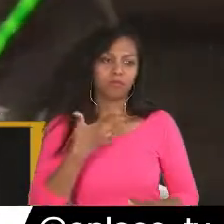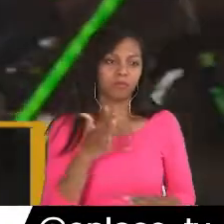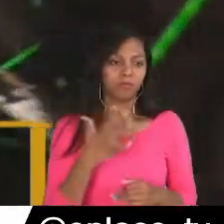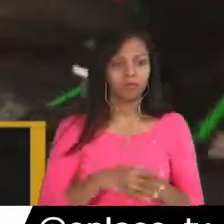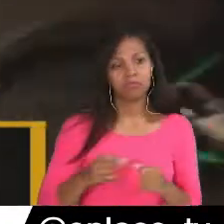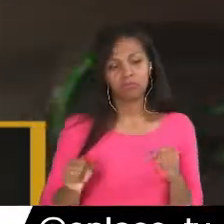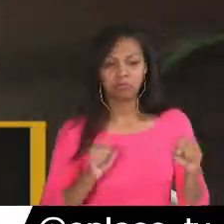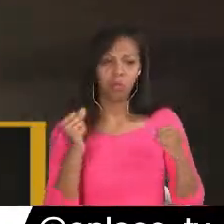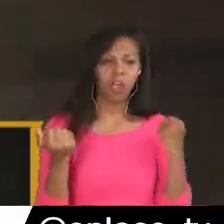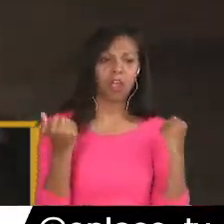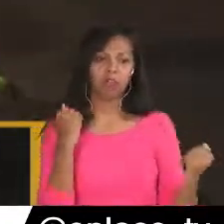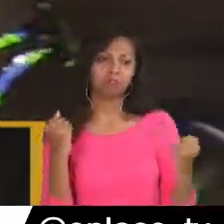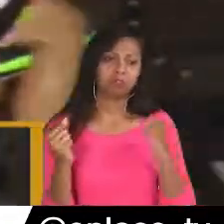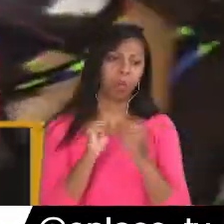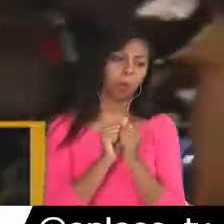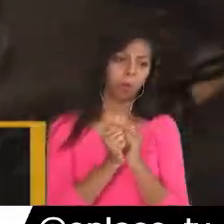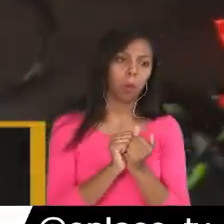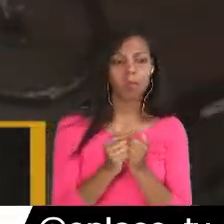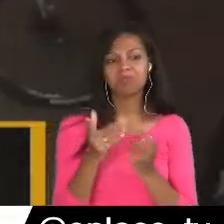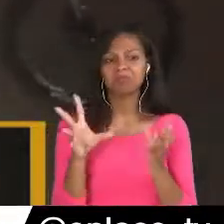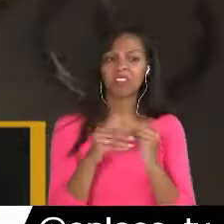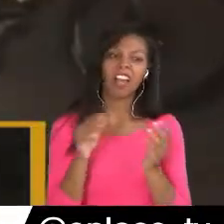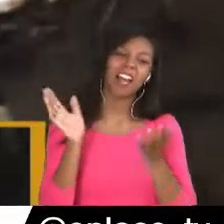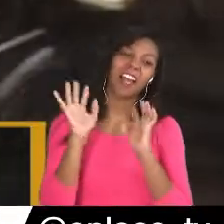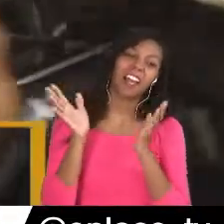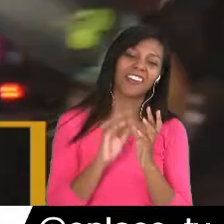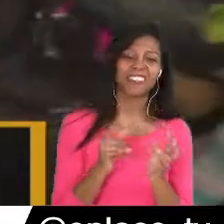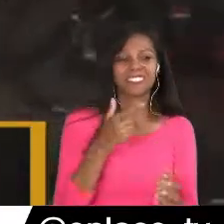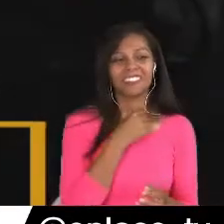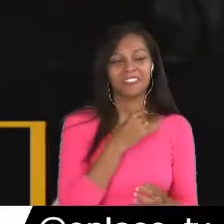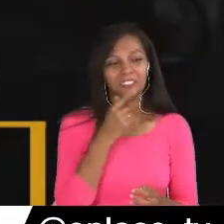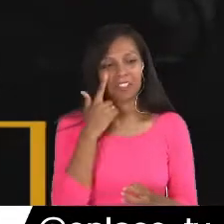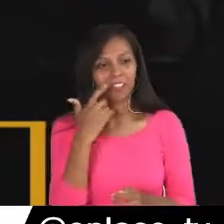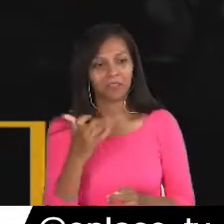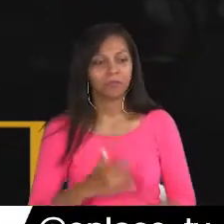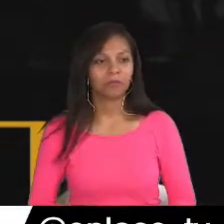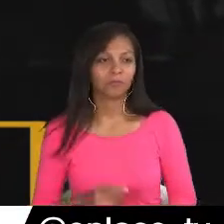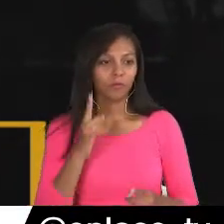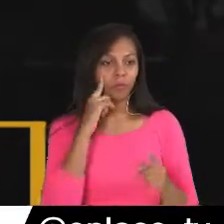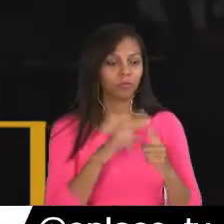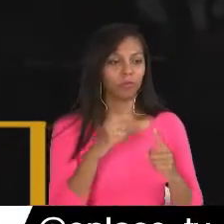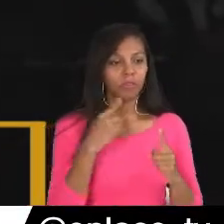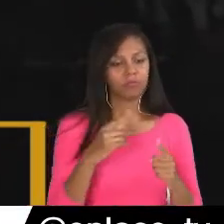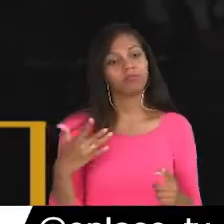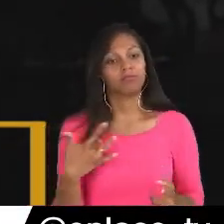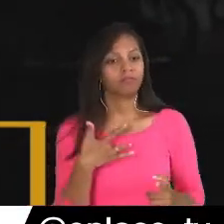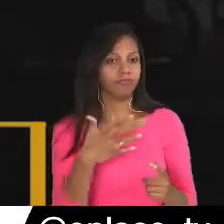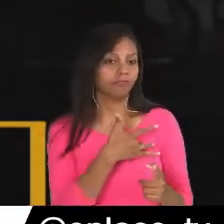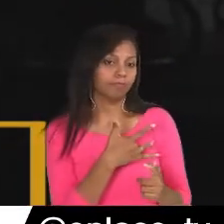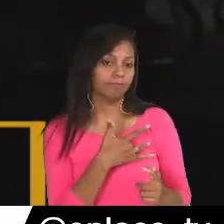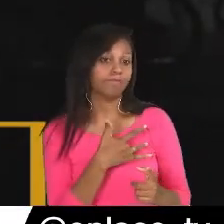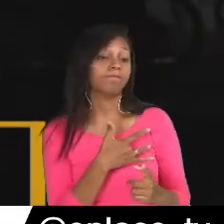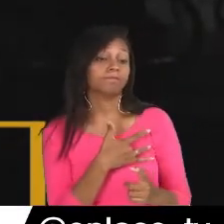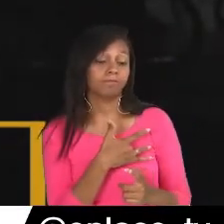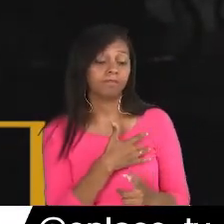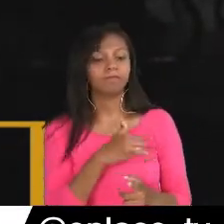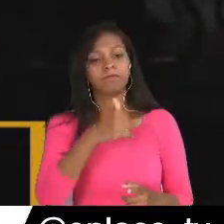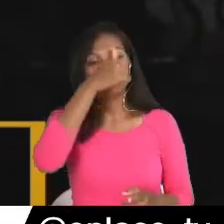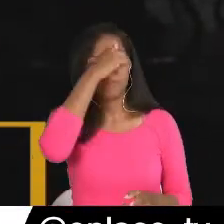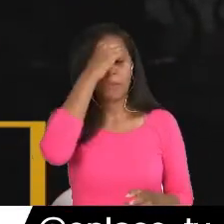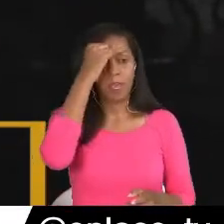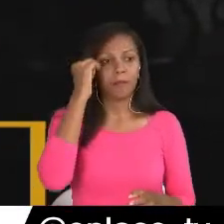se divierten en estas jornadas deportivas. Esto tiene dos objetivos, ¿no? Primero, pues que gana uno salud, pues